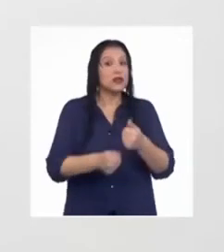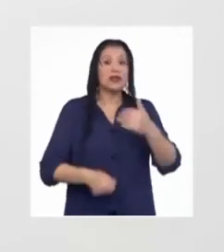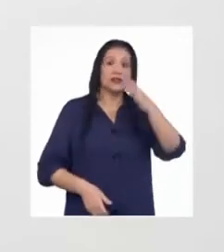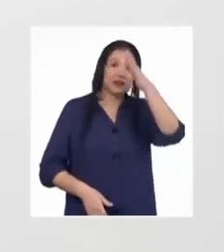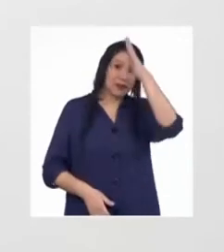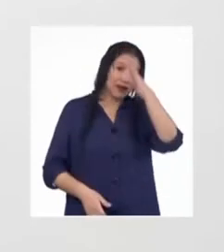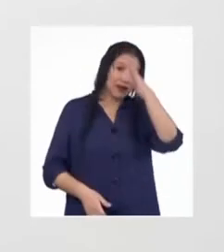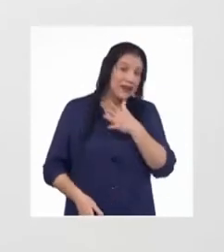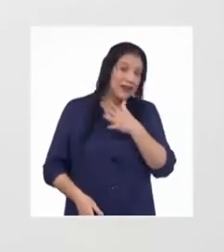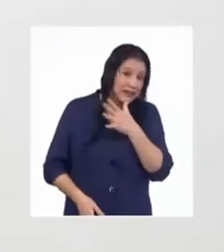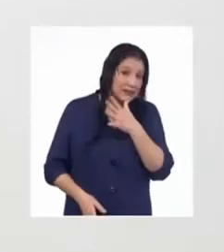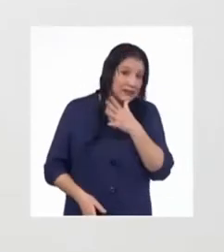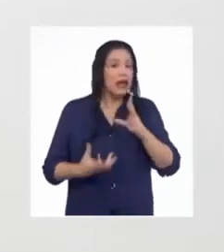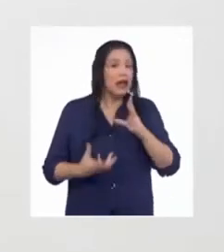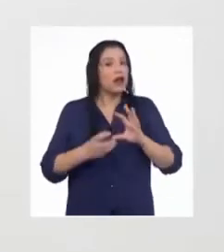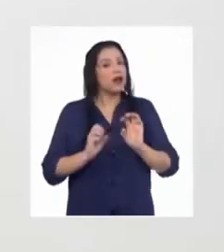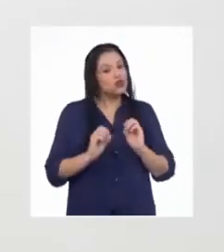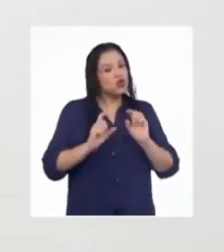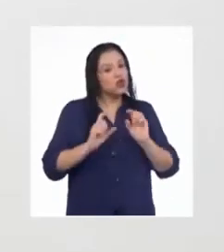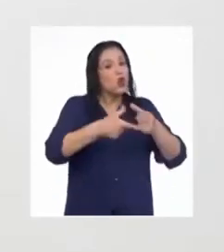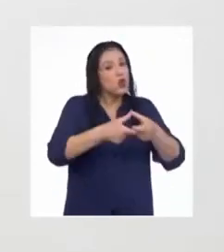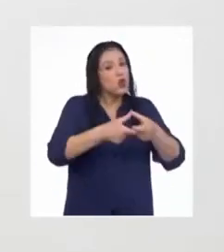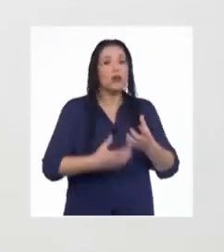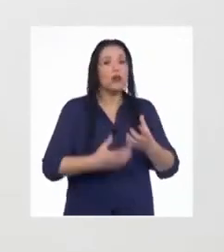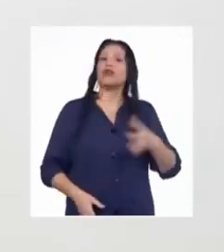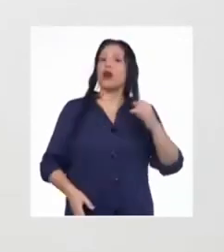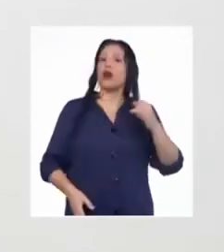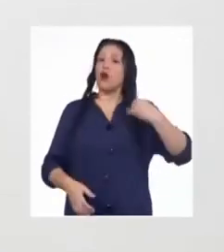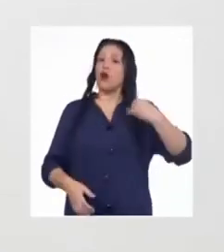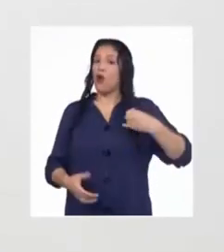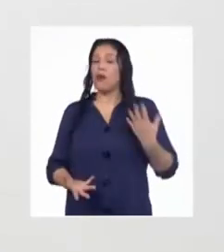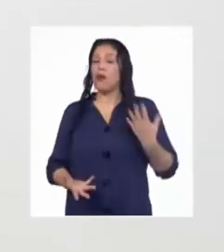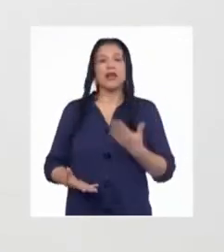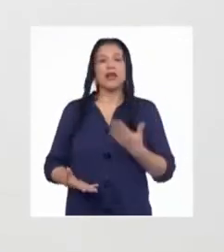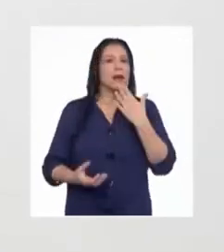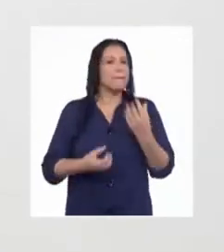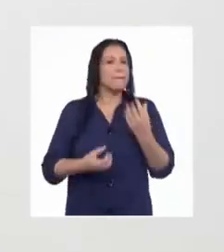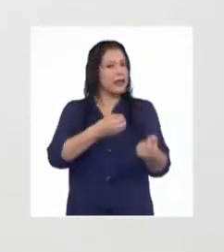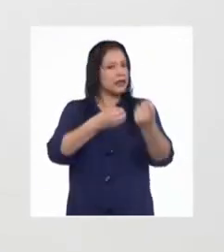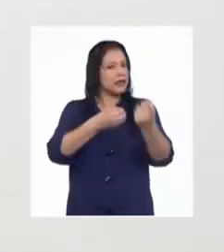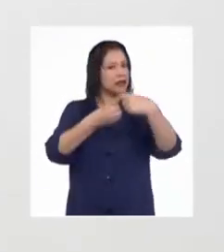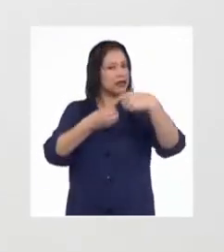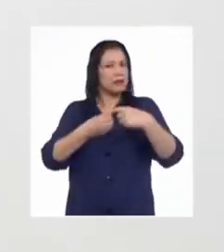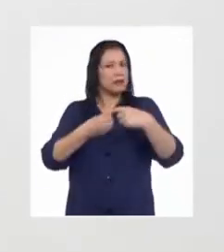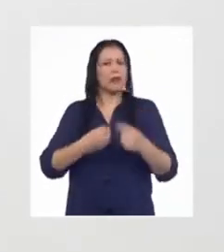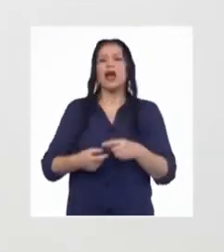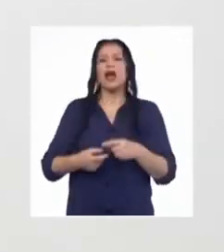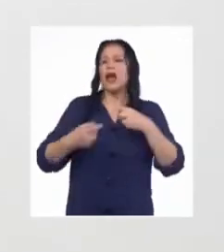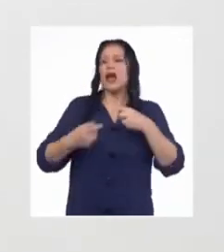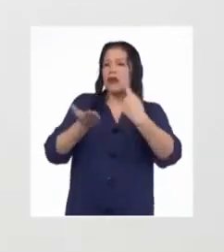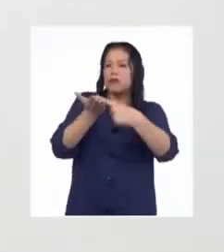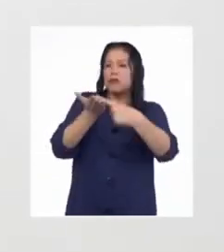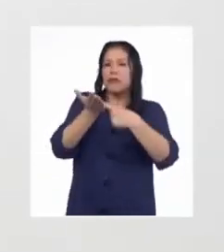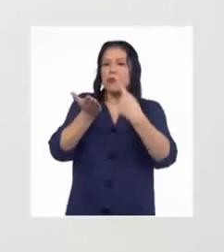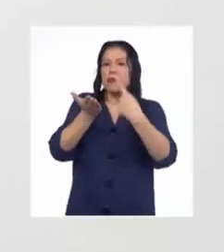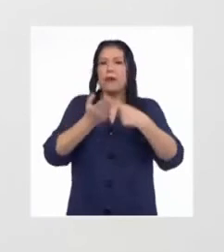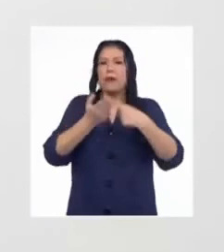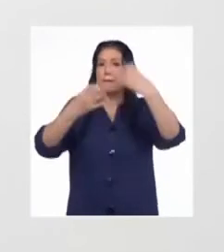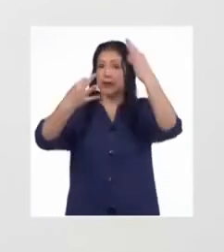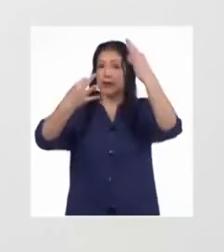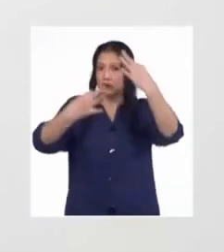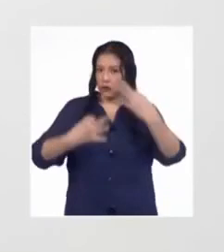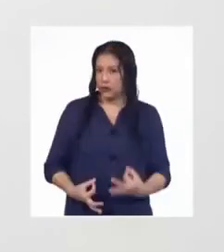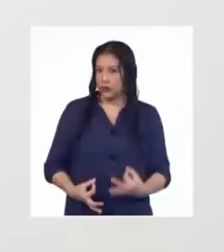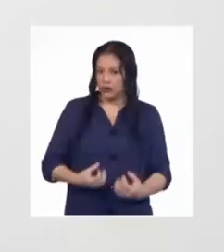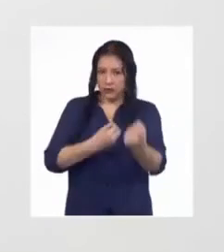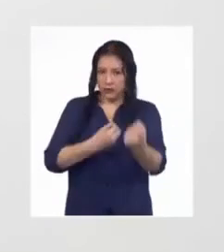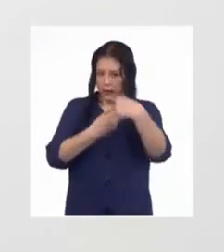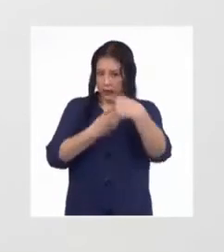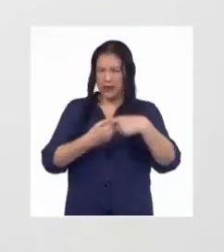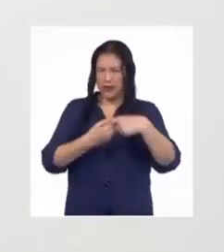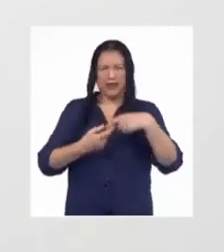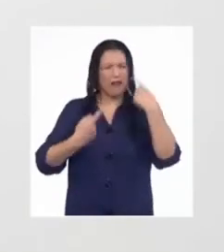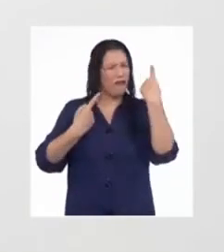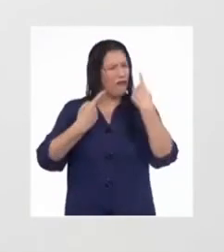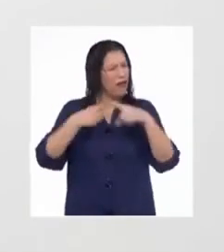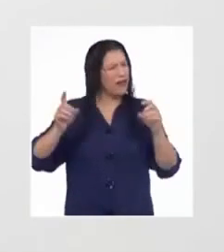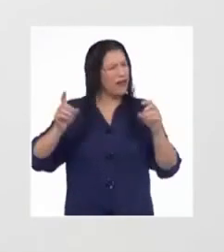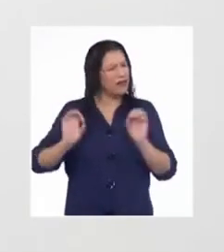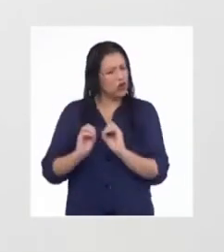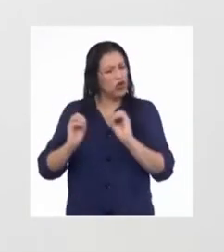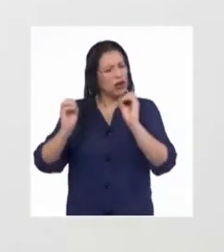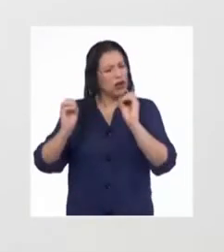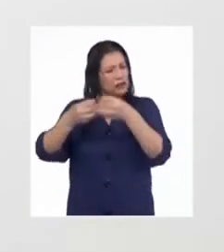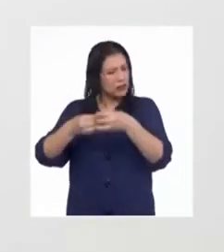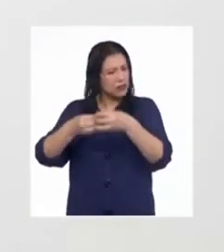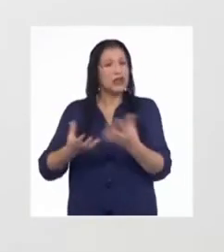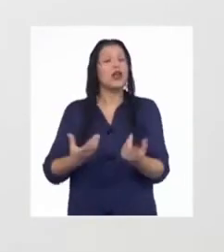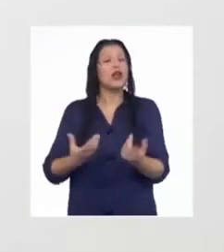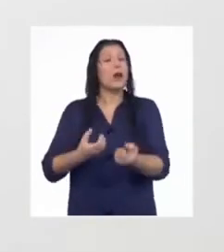familia, los movimientos juveniles, quienes participan en la discusión del presupuesto participativo. Un sinfín de organizaciones son parte